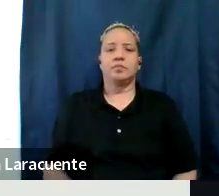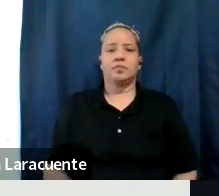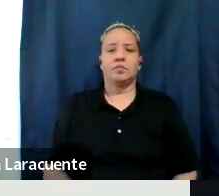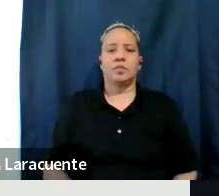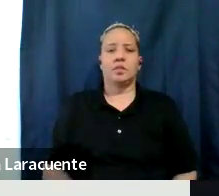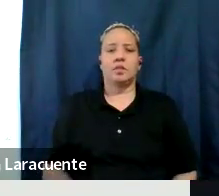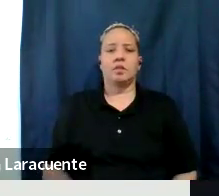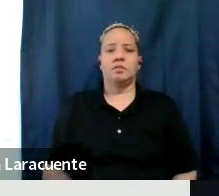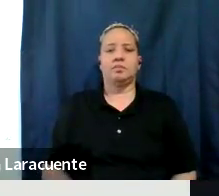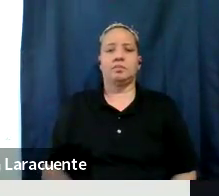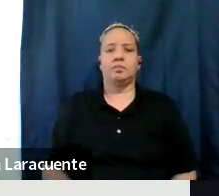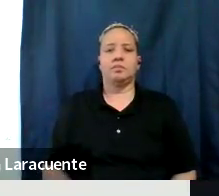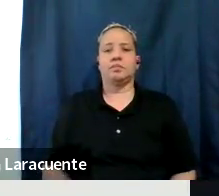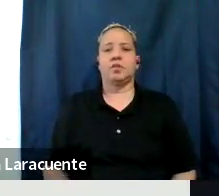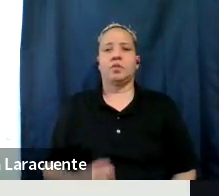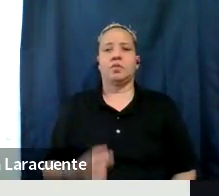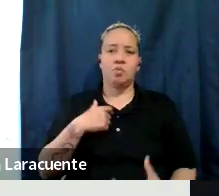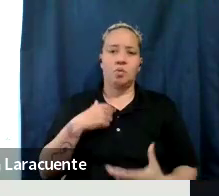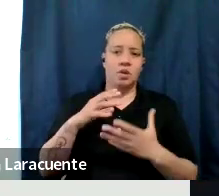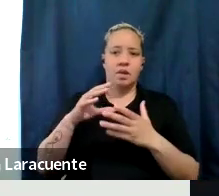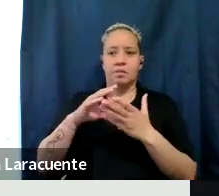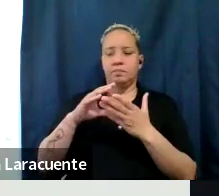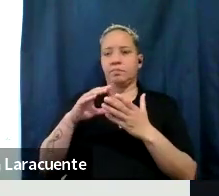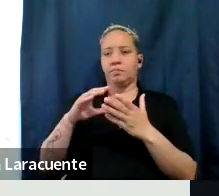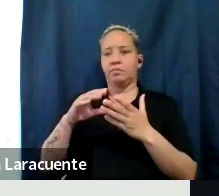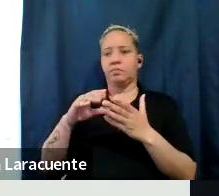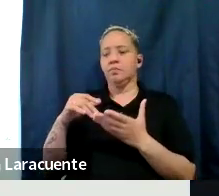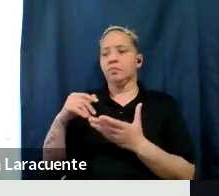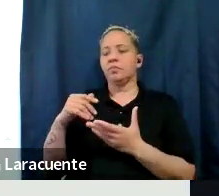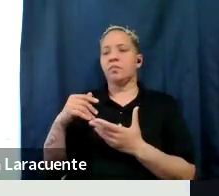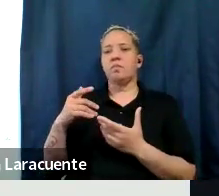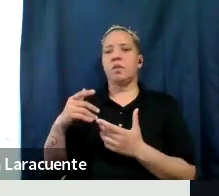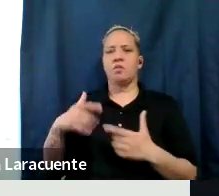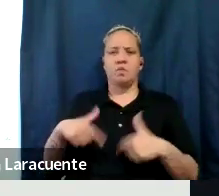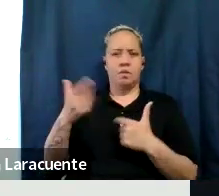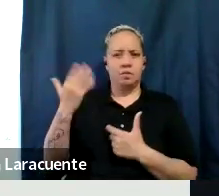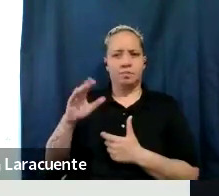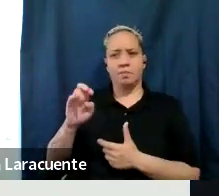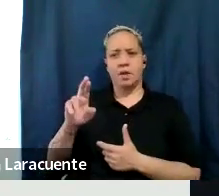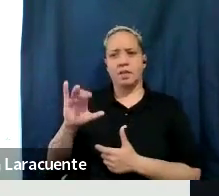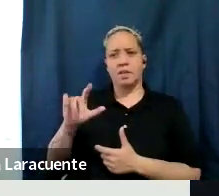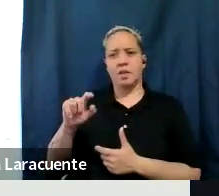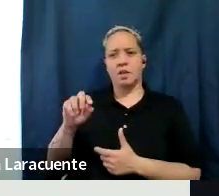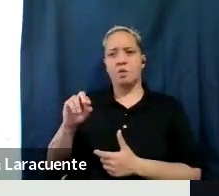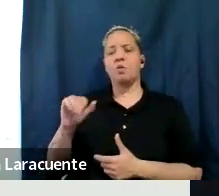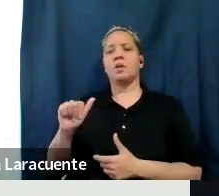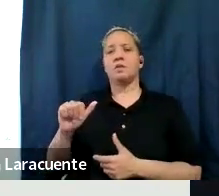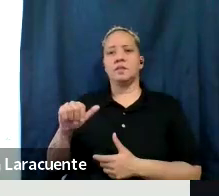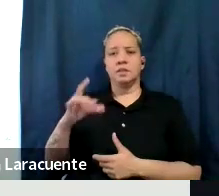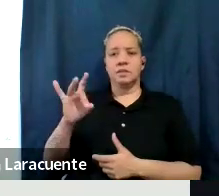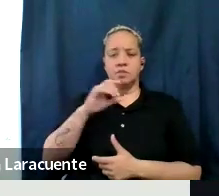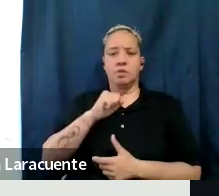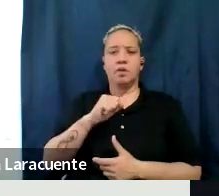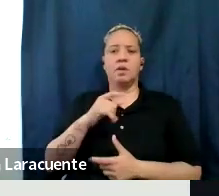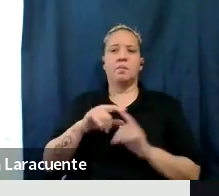me eduqué en Sevilla, ¿no? Porque yo vivo en Barcelona hace 18 años, pero los primeros 35 años de mi vida los pasé en mi